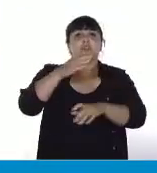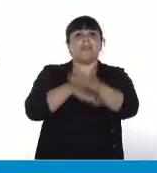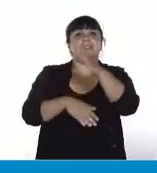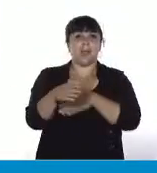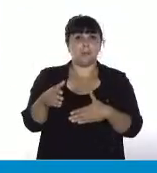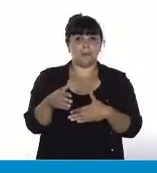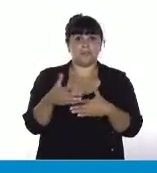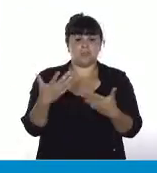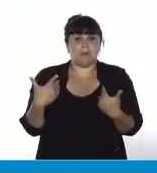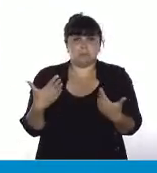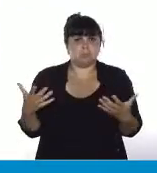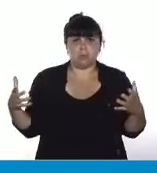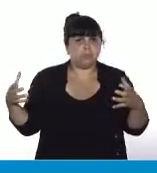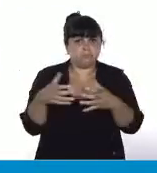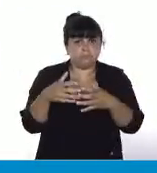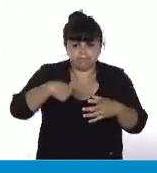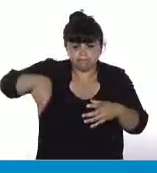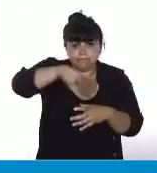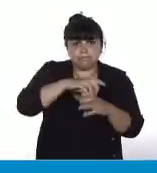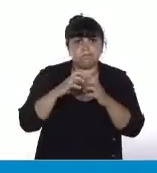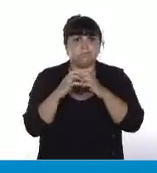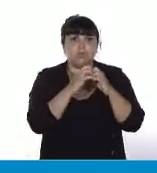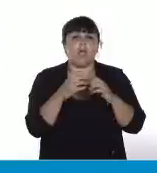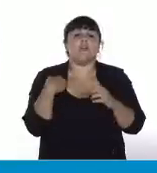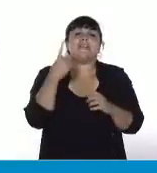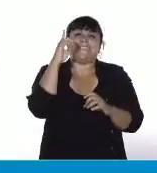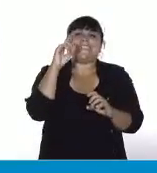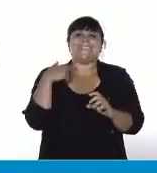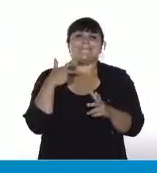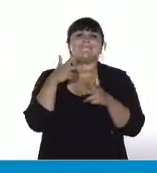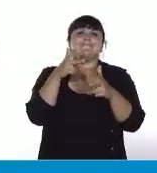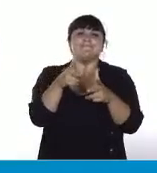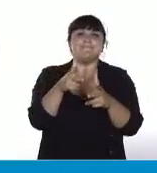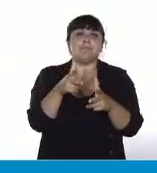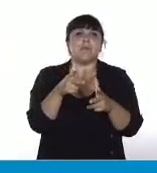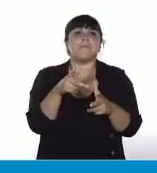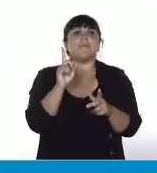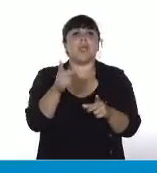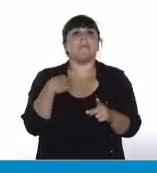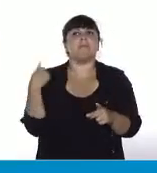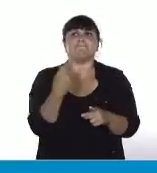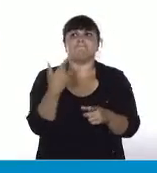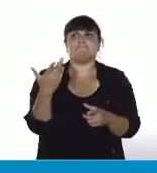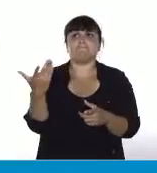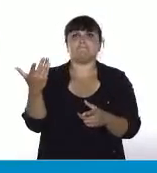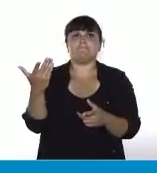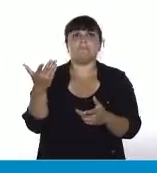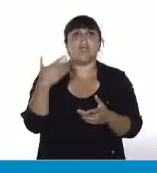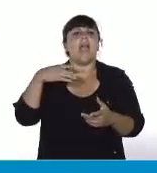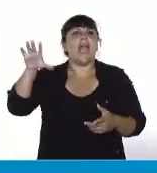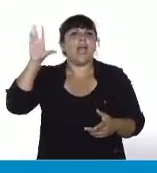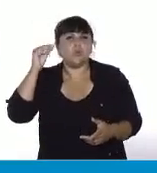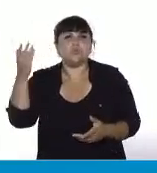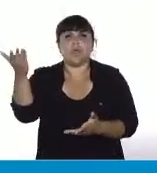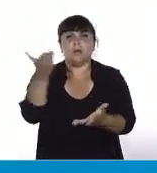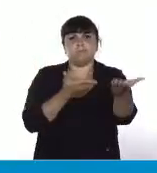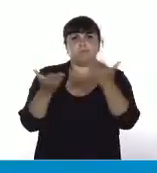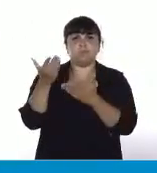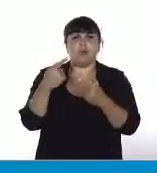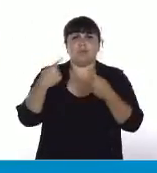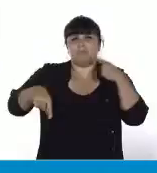discapacidad. Por eso, no quiero dejar de mencionar que recibimos y escuchamos a